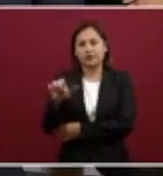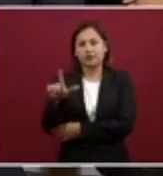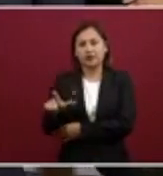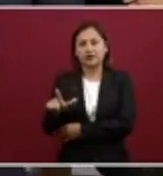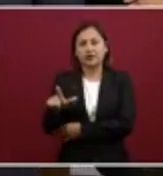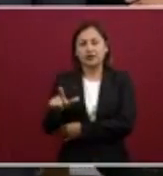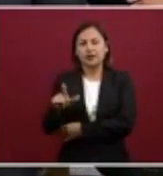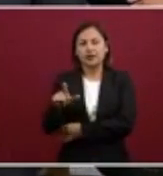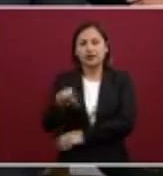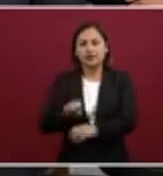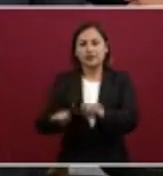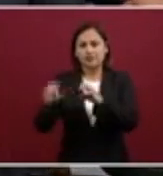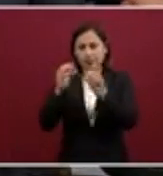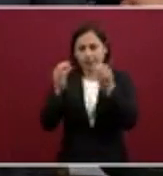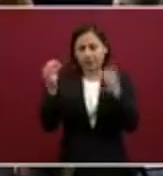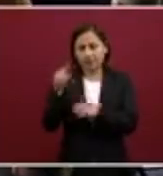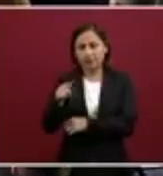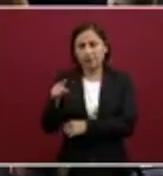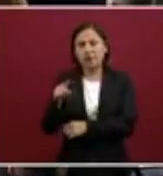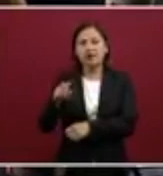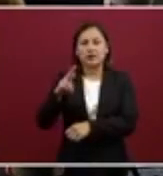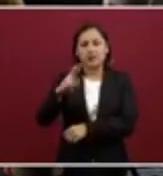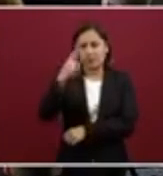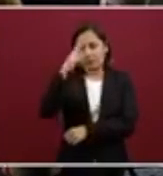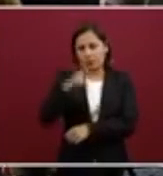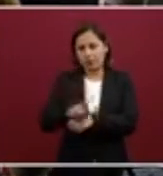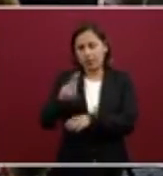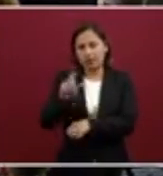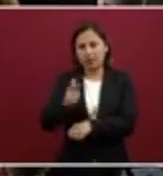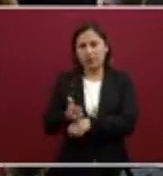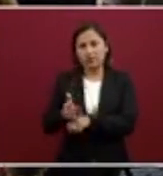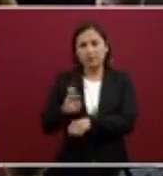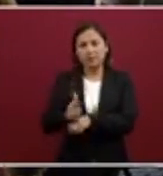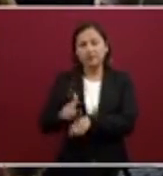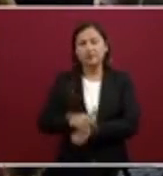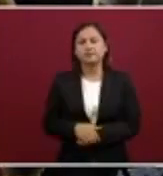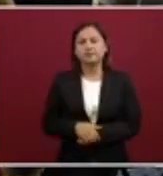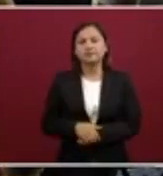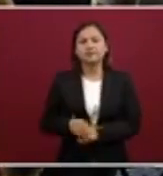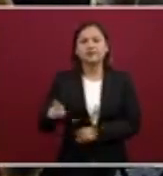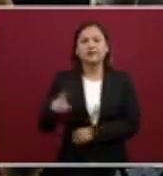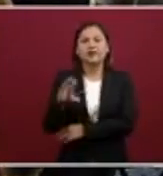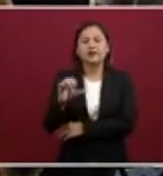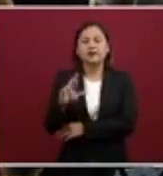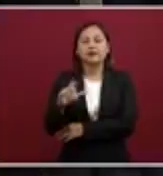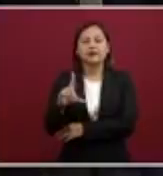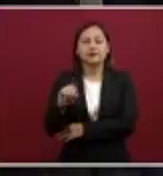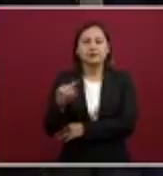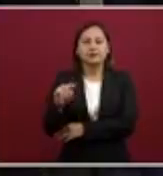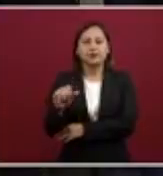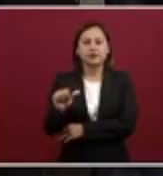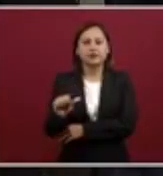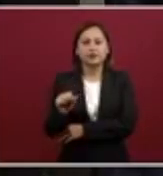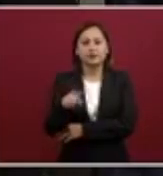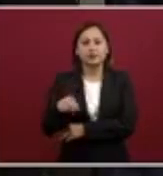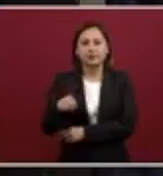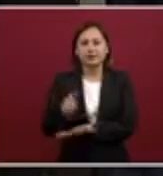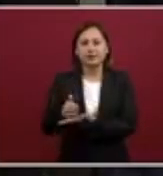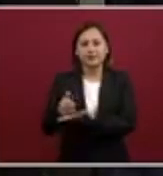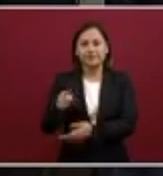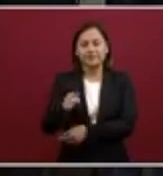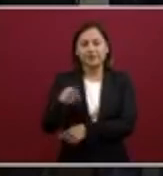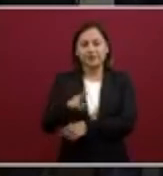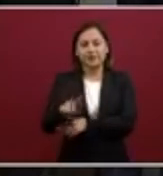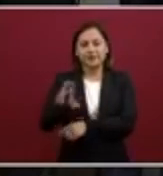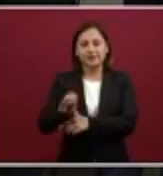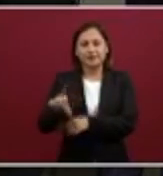de Guatemala en México. Su señoría Ana Carlota Durón, encargada de negocios de la Embajada de la República de